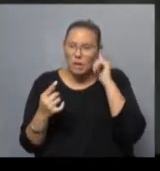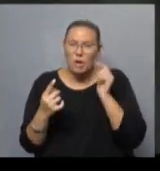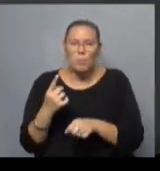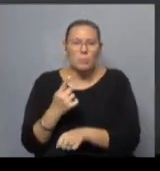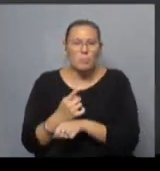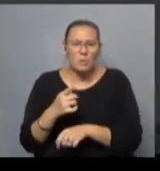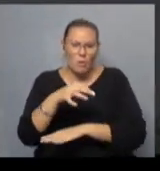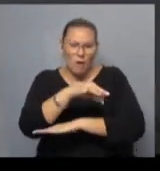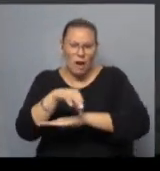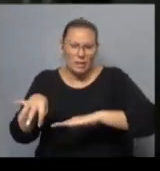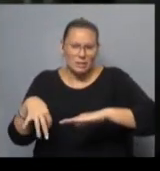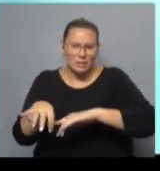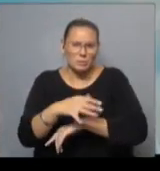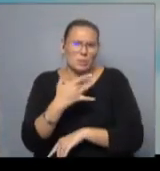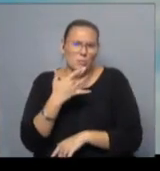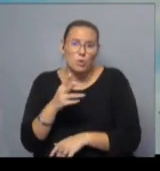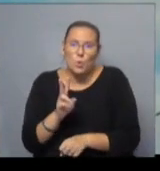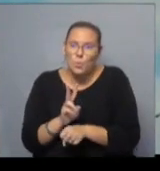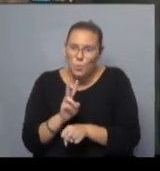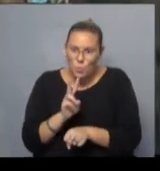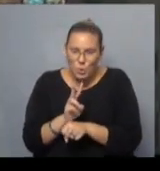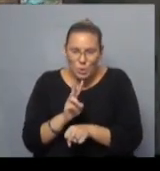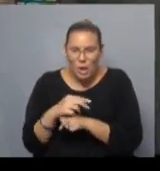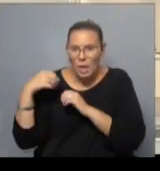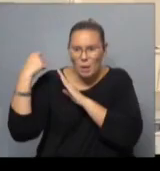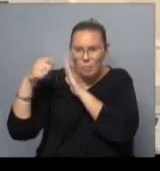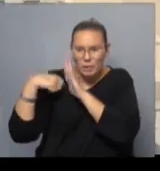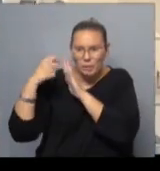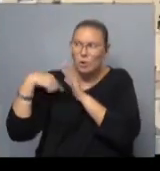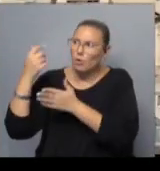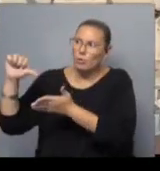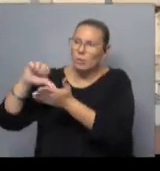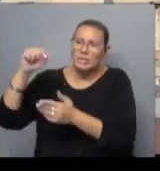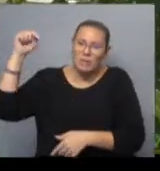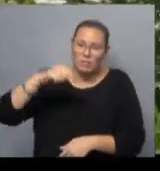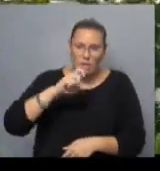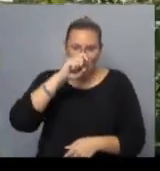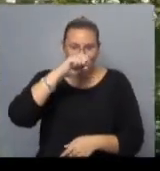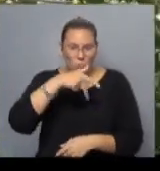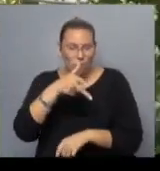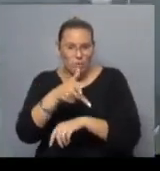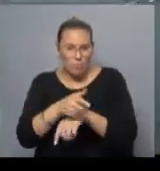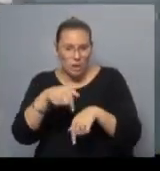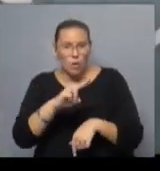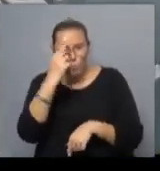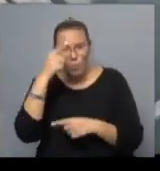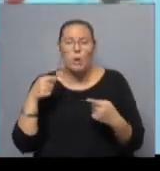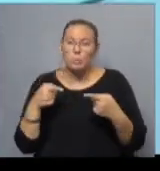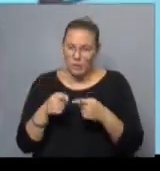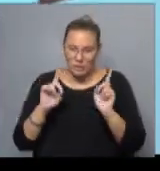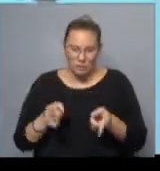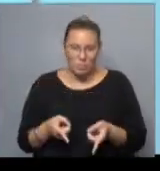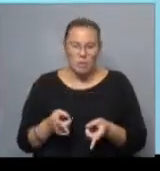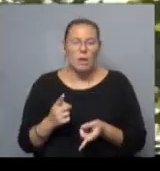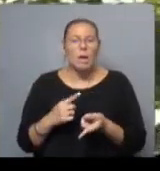una arquitectura increíble, muy bien cuidada. O sea, películas extranjeras vienen a filmar a Uruguay, Montevideo, específicamente Punta del Este también, pero